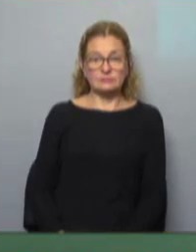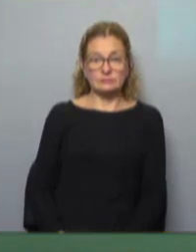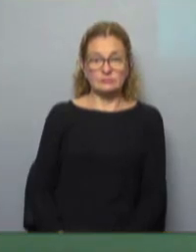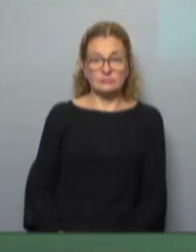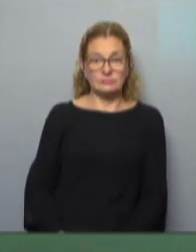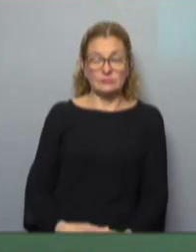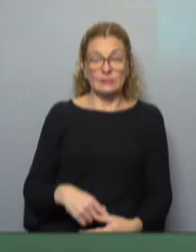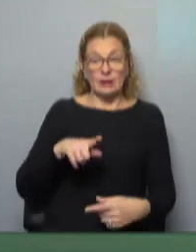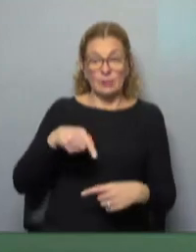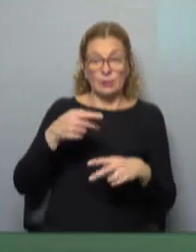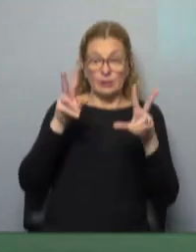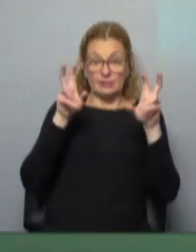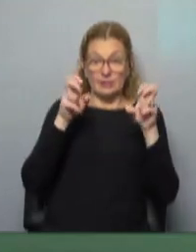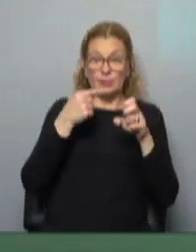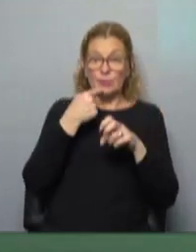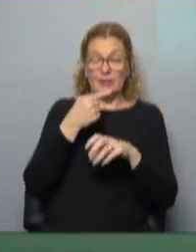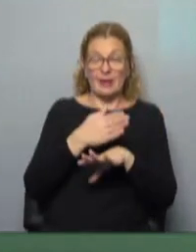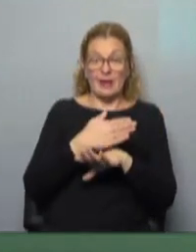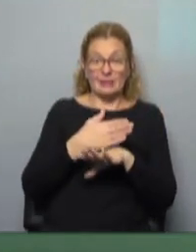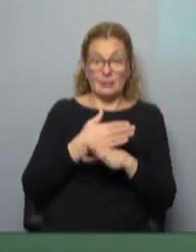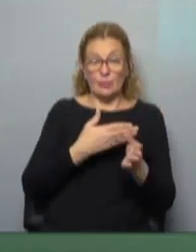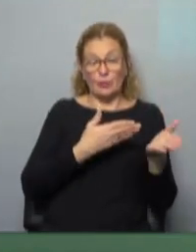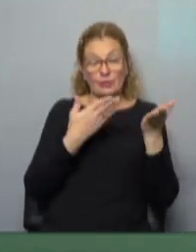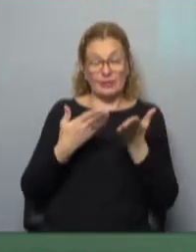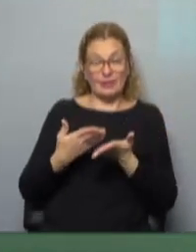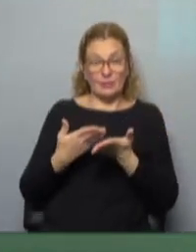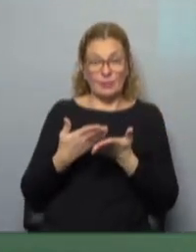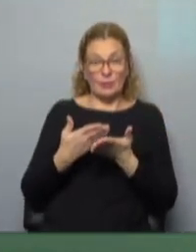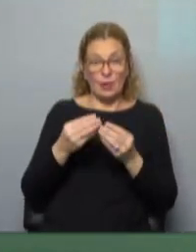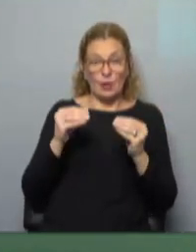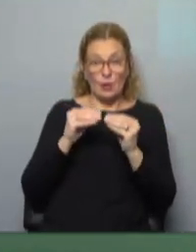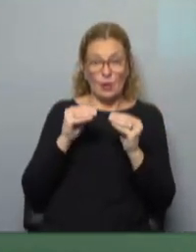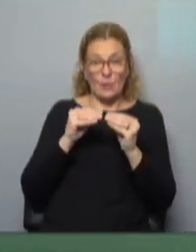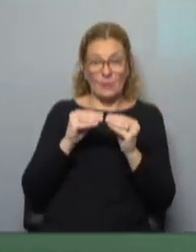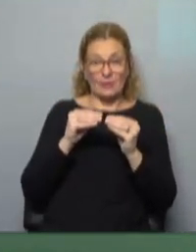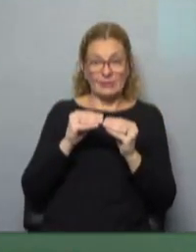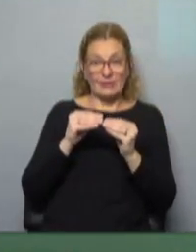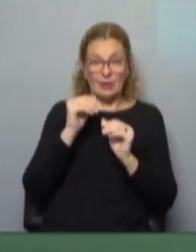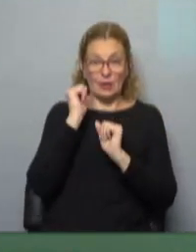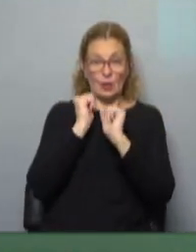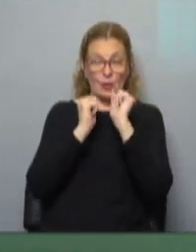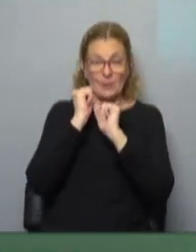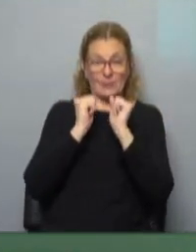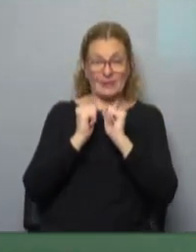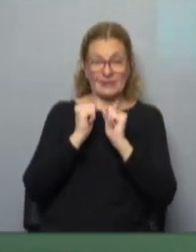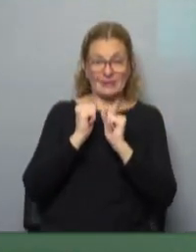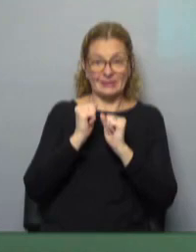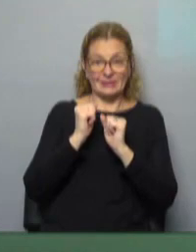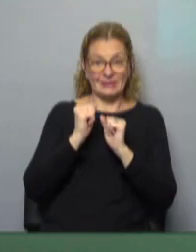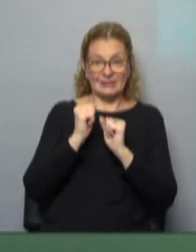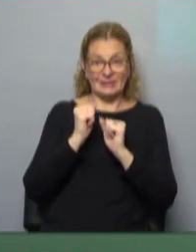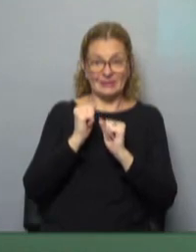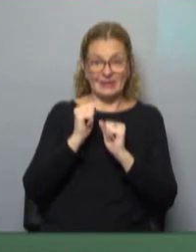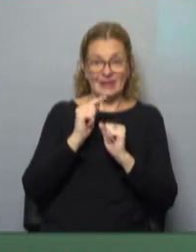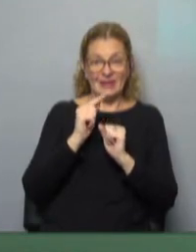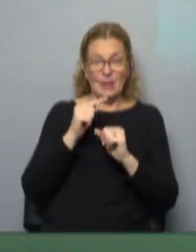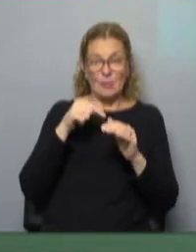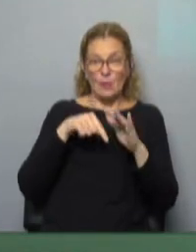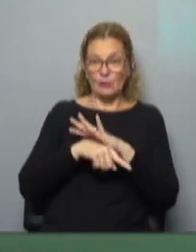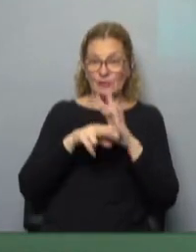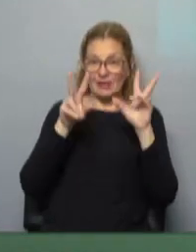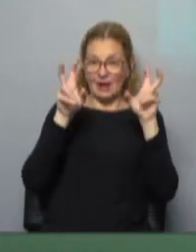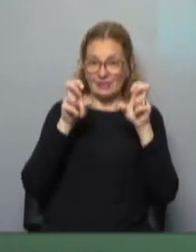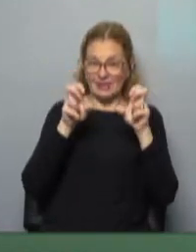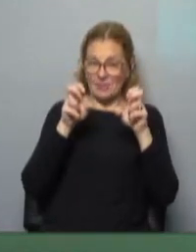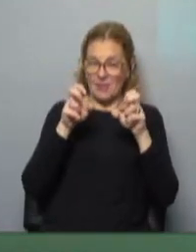bueno seguimos el tema como decías martín y recibimos a nuestro compañero el economista para hablar un poco de esto profundizar en